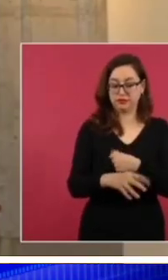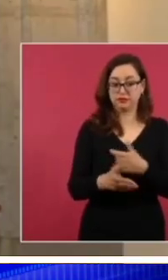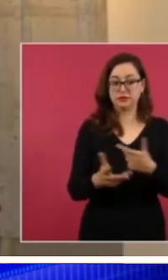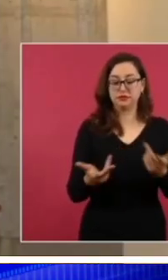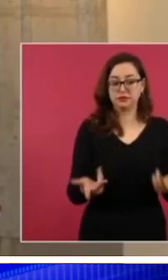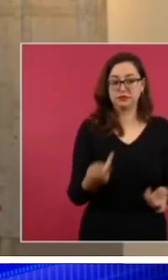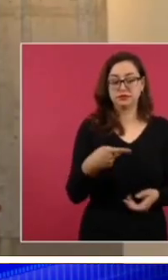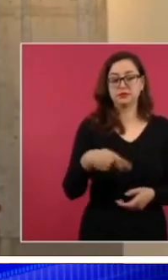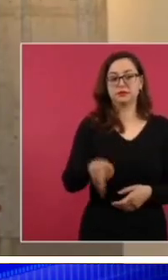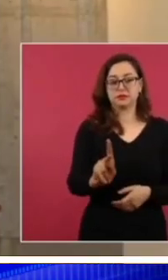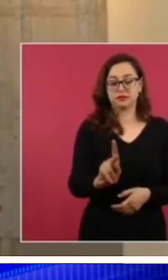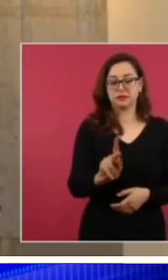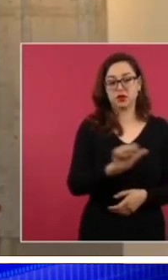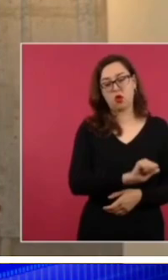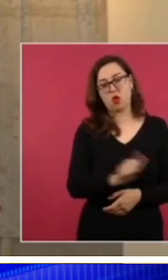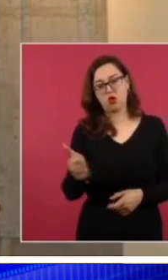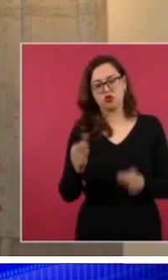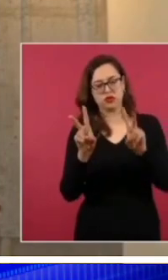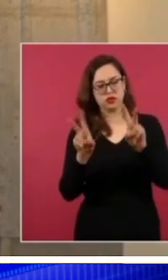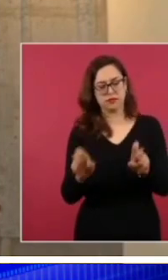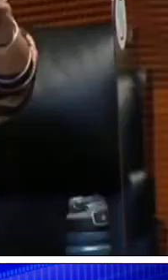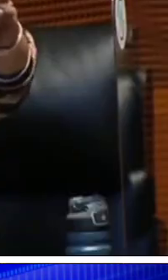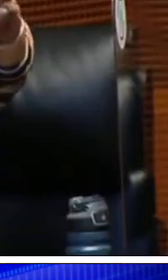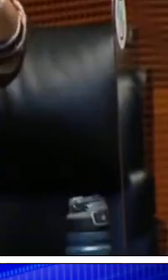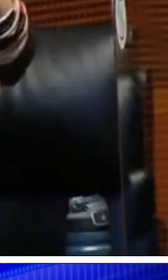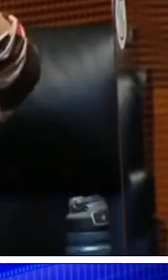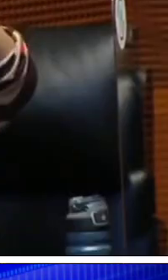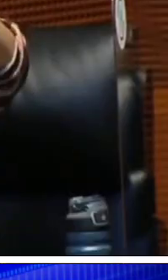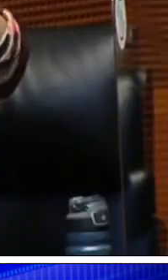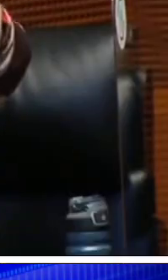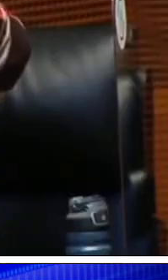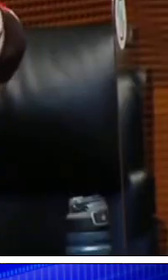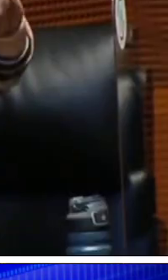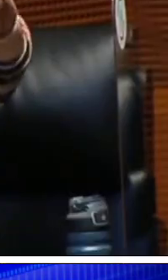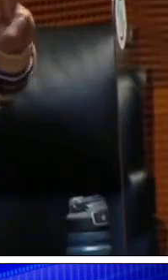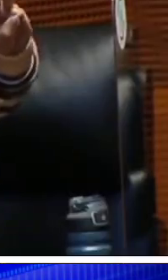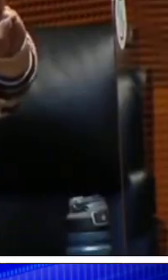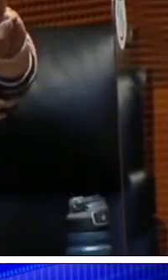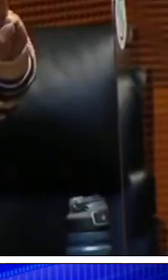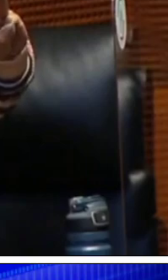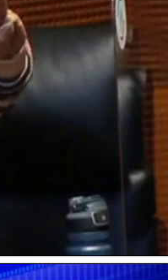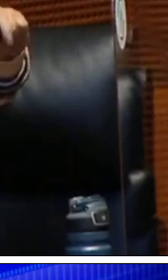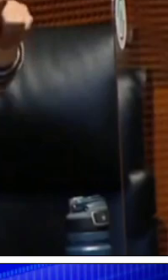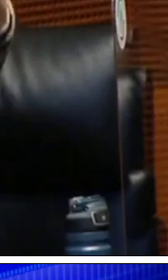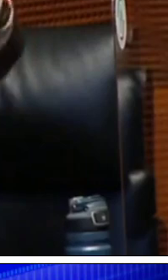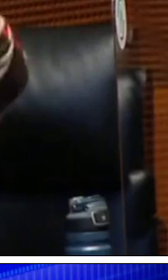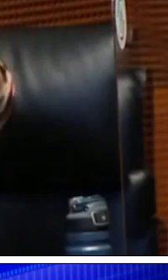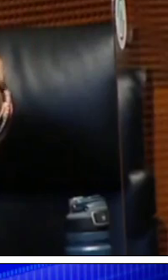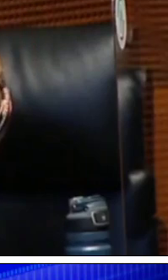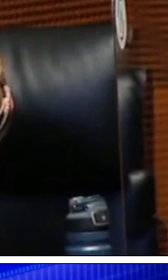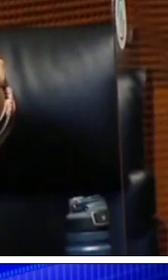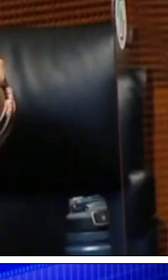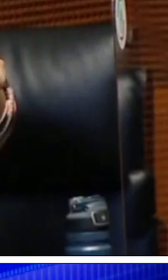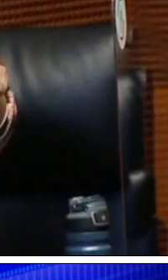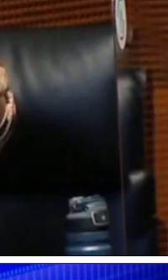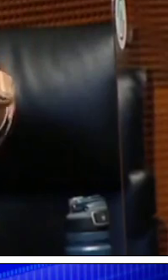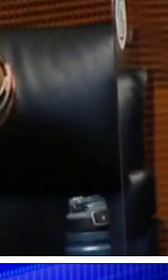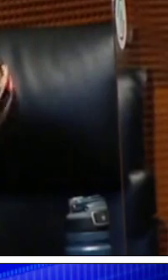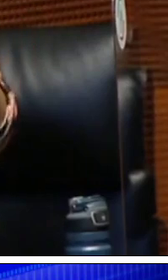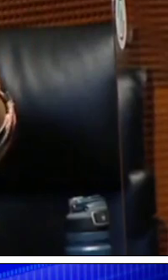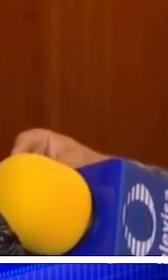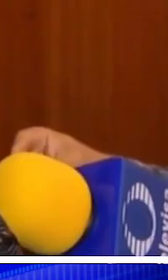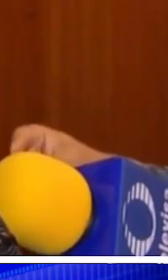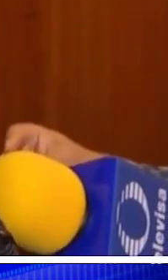plan que elaboró ricardo monreal que ya está saliendo a la luz y como la corte además quiere rebasar sus funciones constitucionales